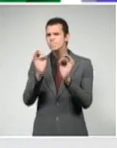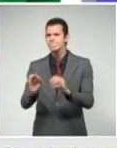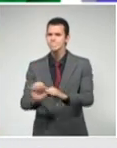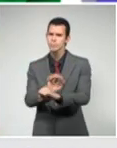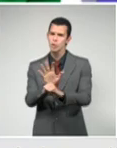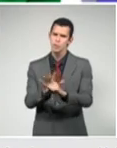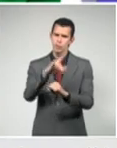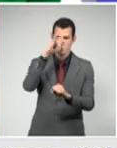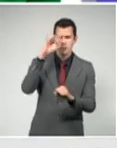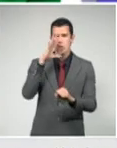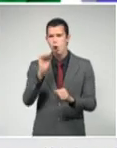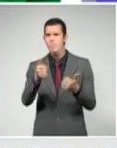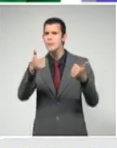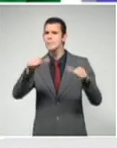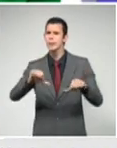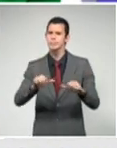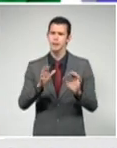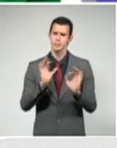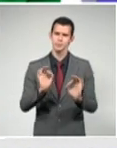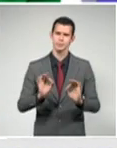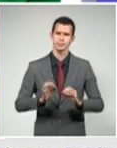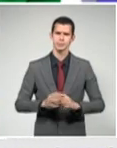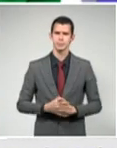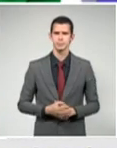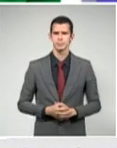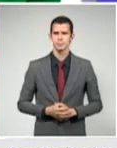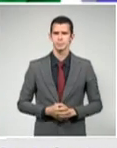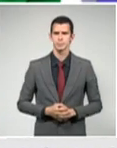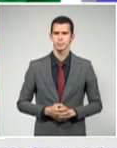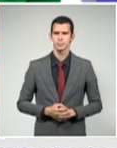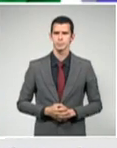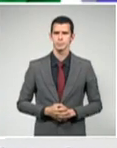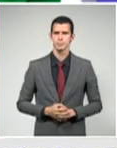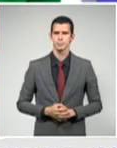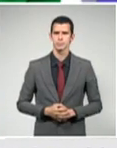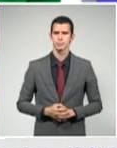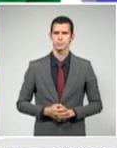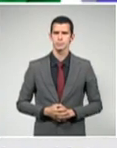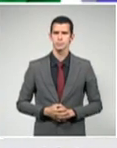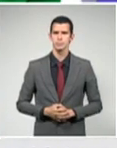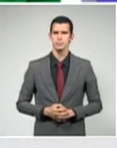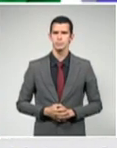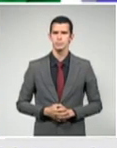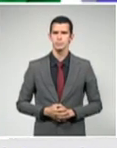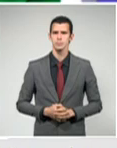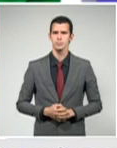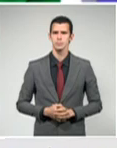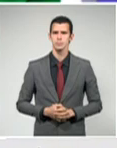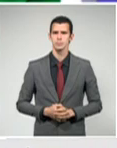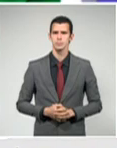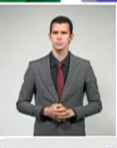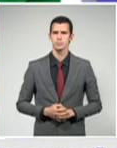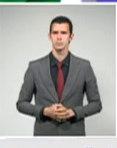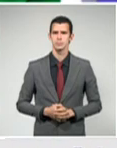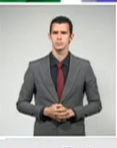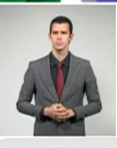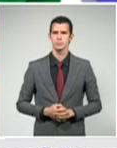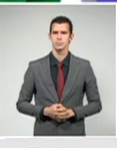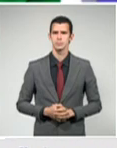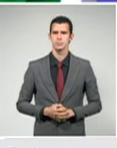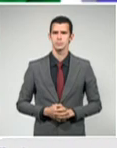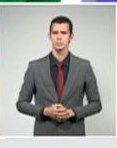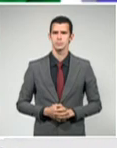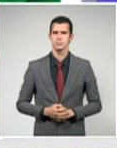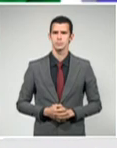refiriéndose a las declaraciones que hizo el director, según los estudios que han efectuado,